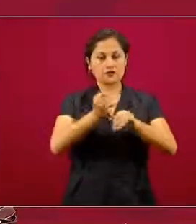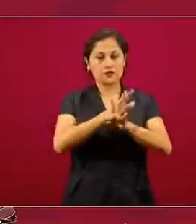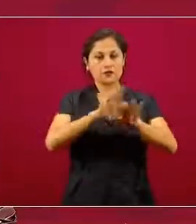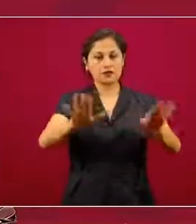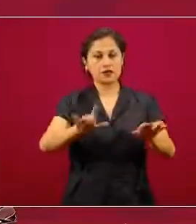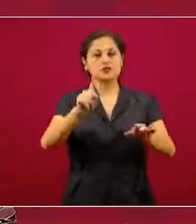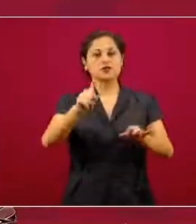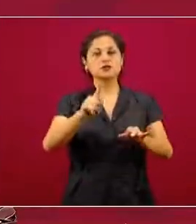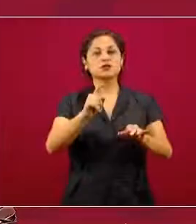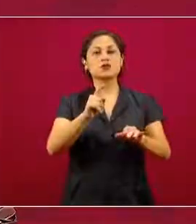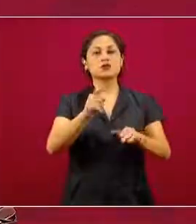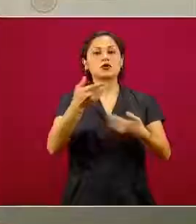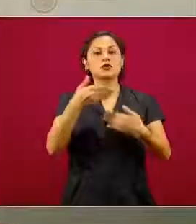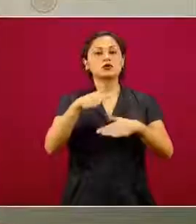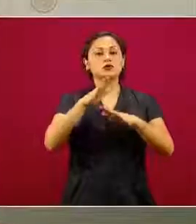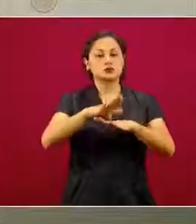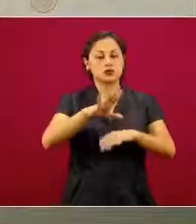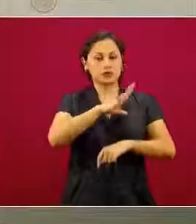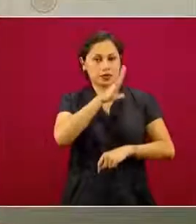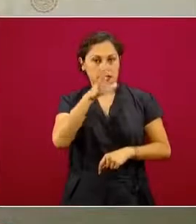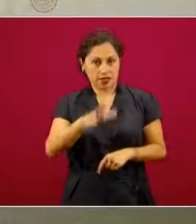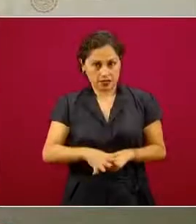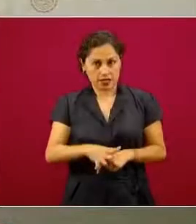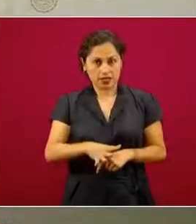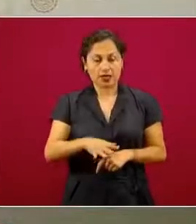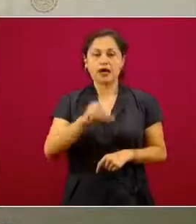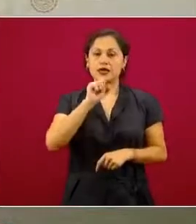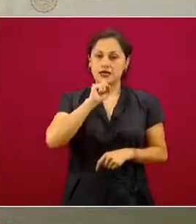técnico extendido, que son las características